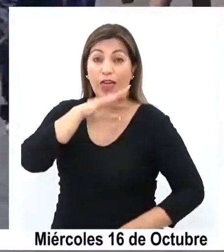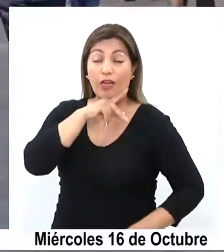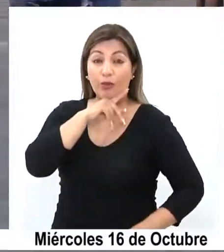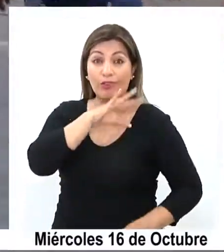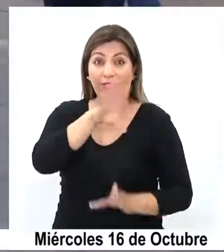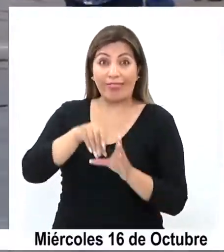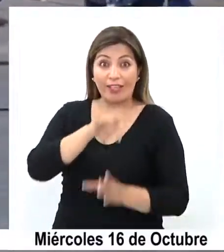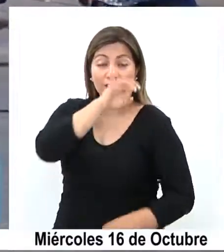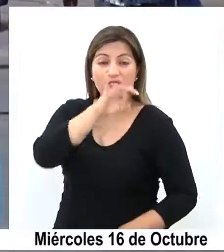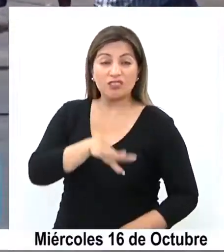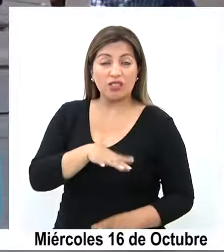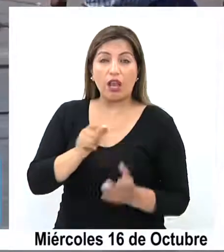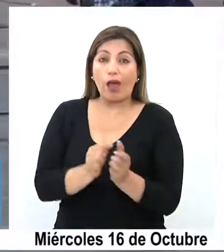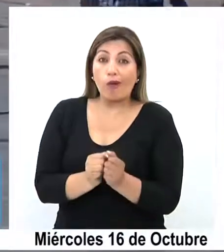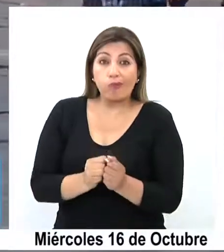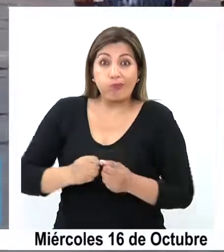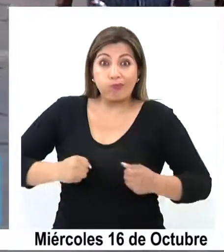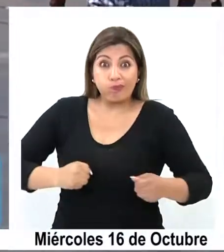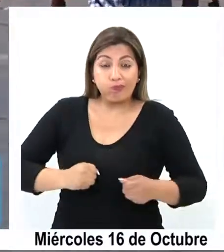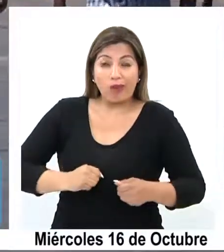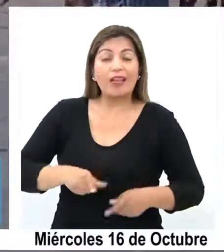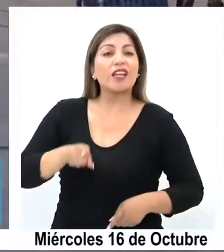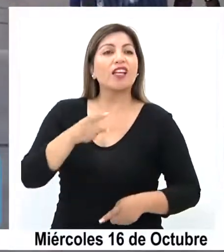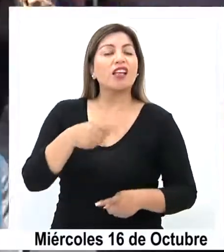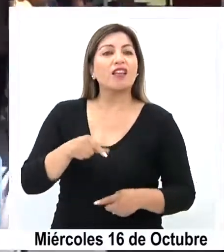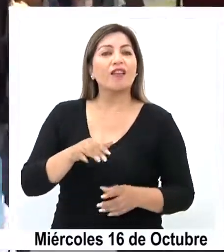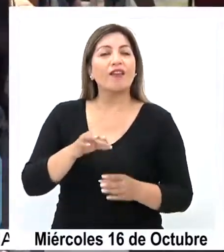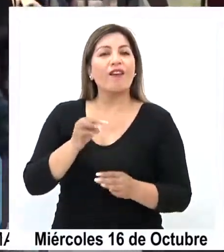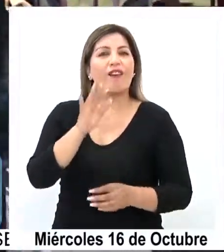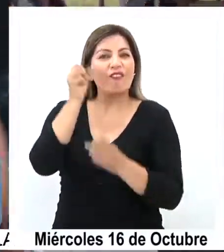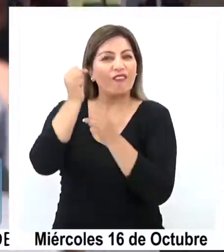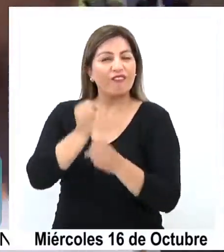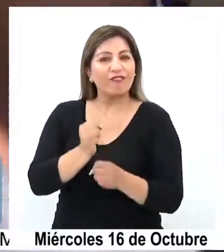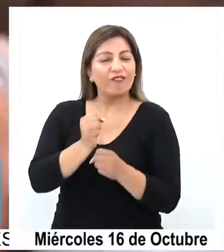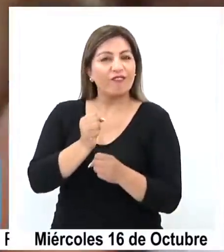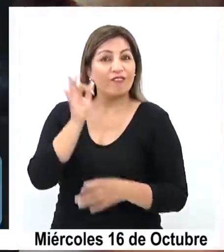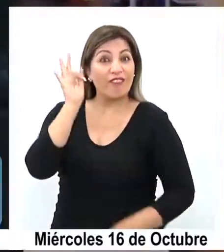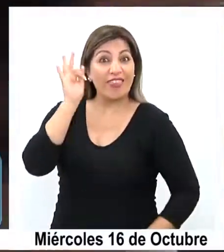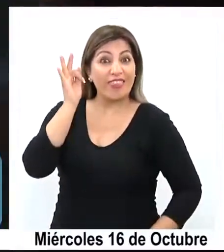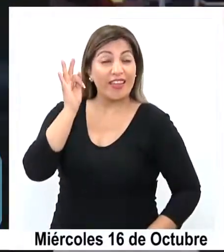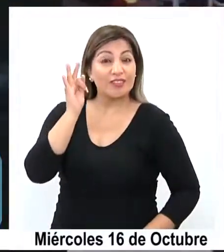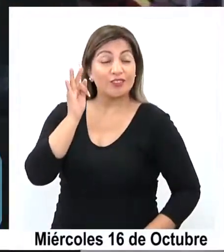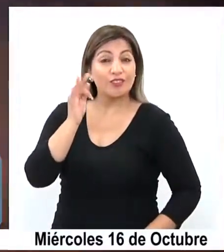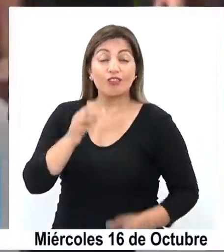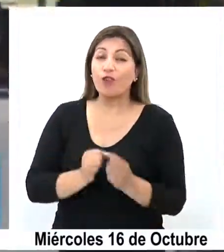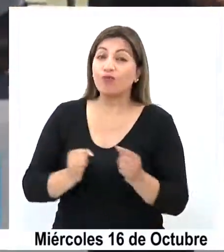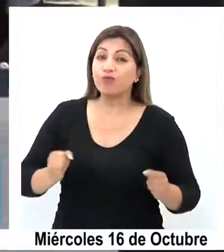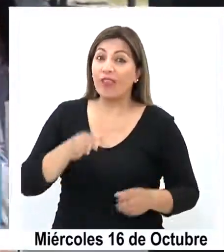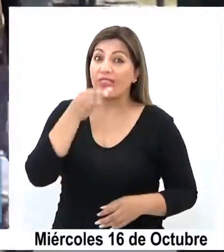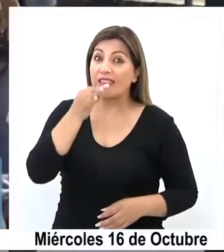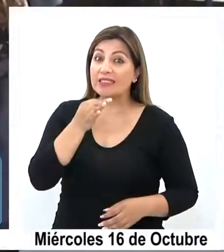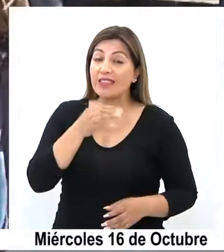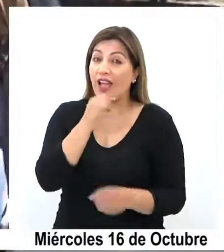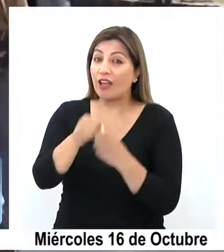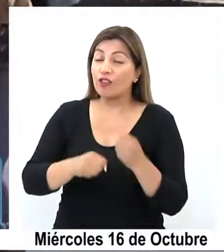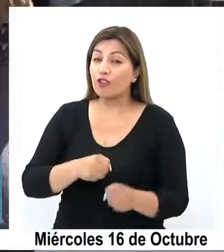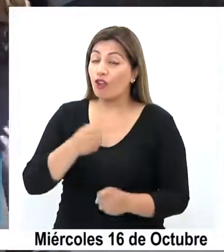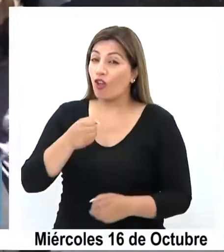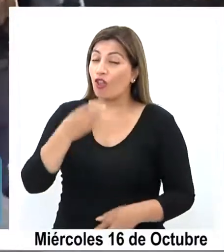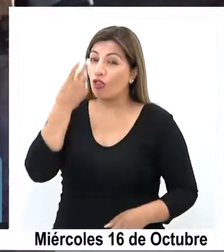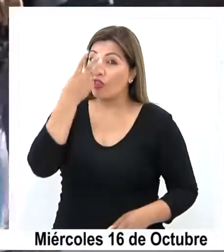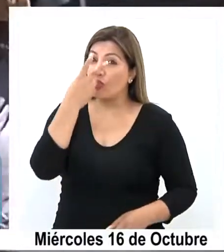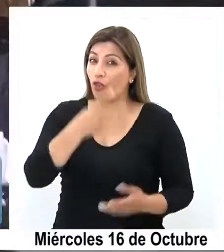adulta en Chile sufre de obesidad, mientras que la Federación Mundial de Obesidad pronostica que en el 2030